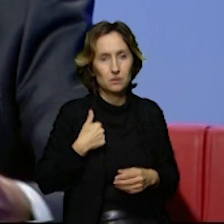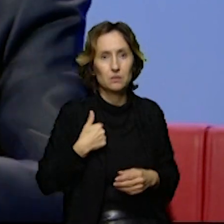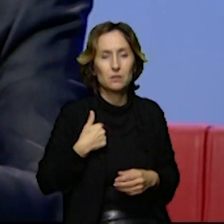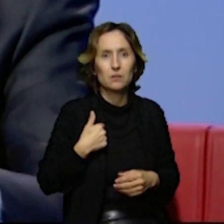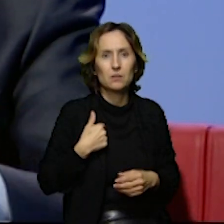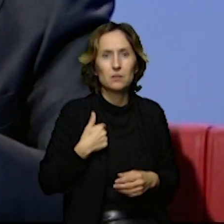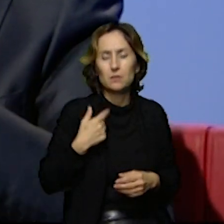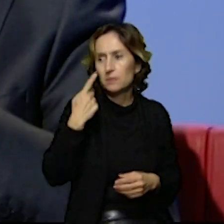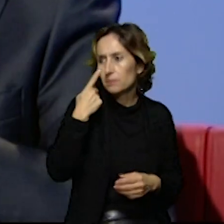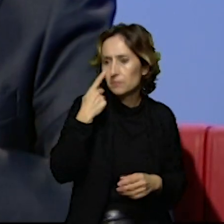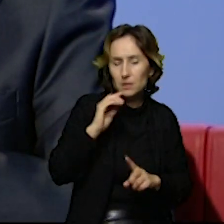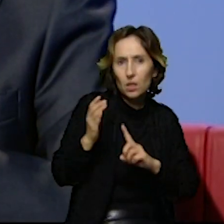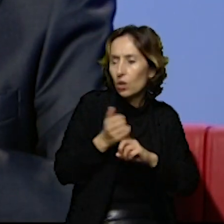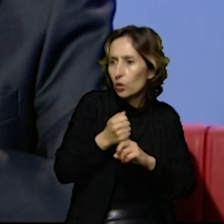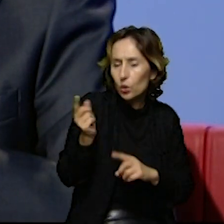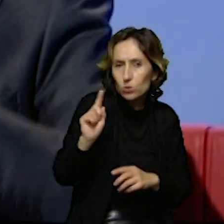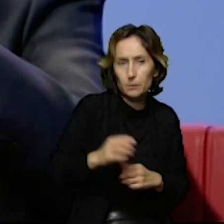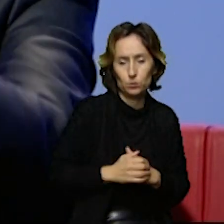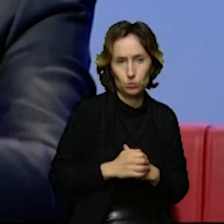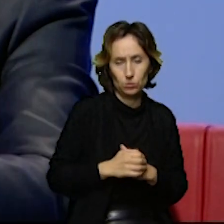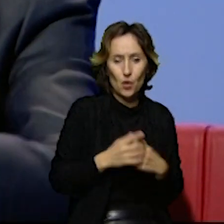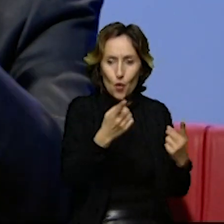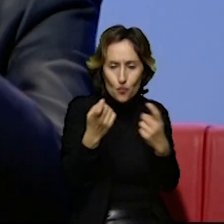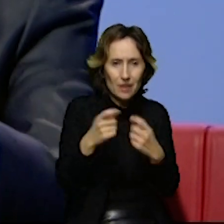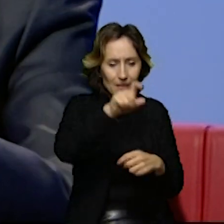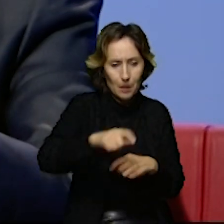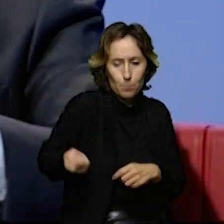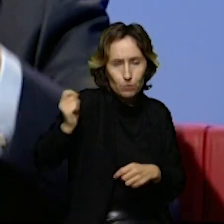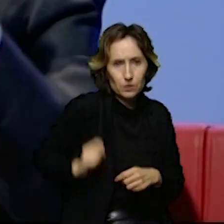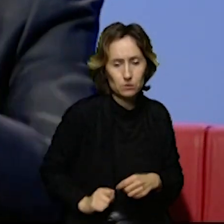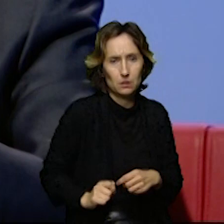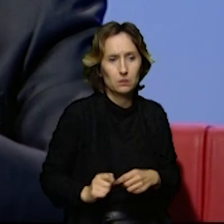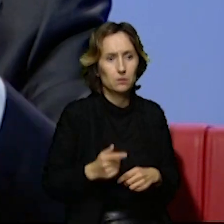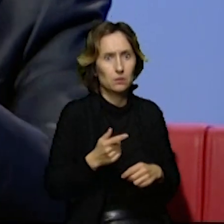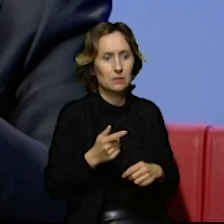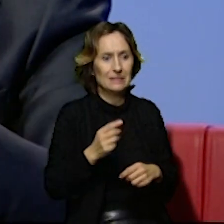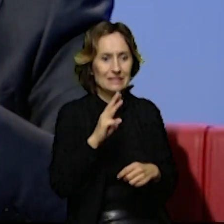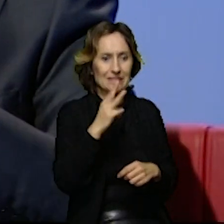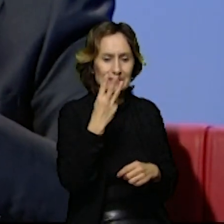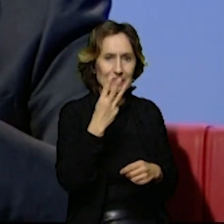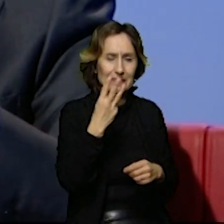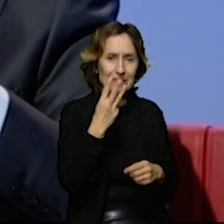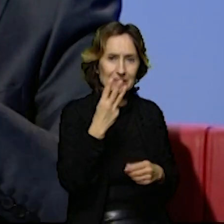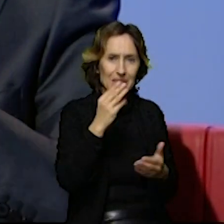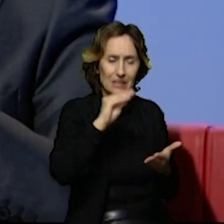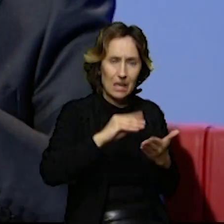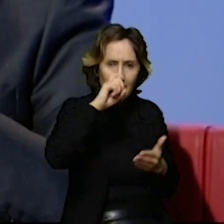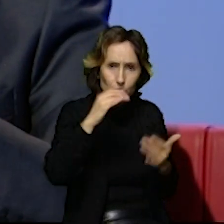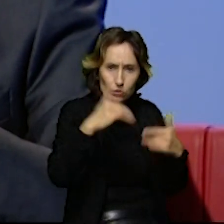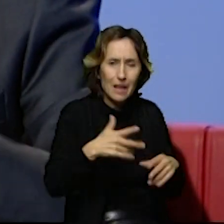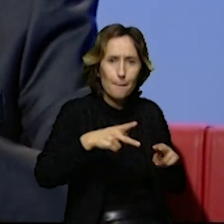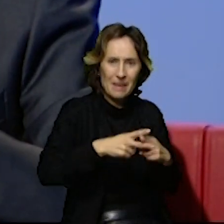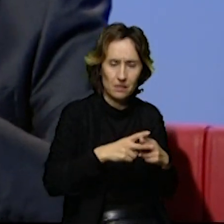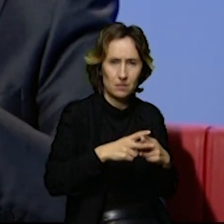y nos han dicho, es que no encontramos gente. Y hemos creado, de acuerdo con el gobierno, un tercer año de mecánica que estudian